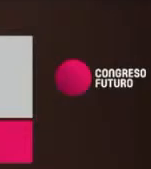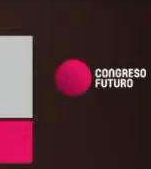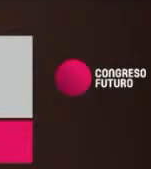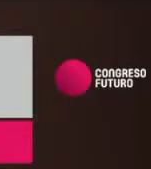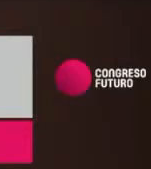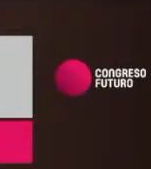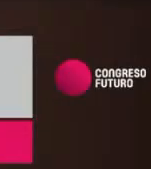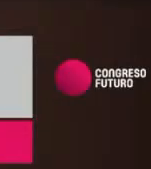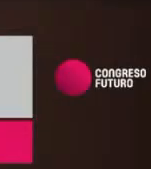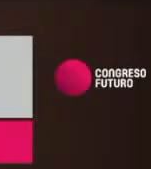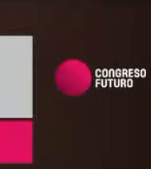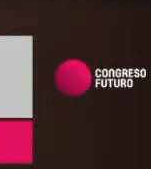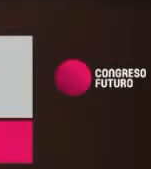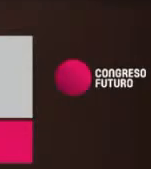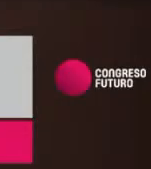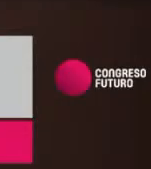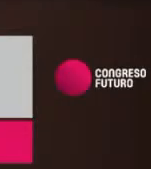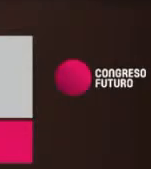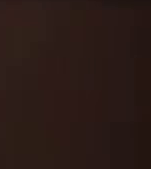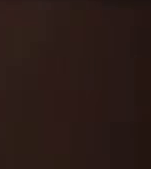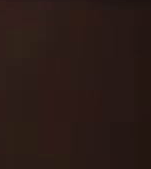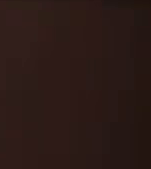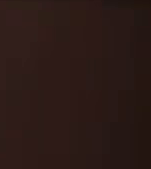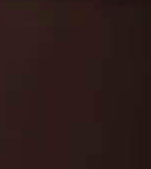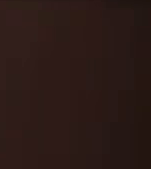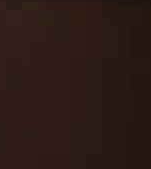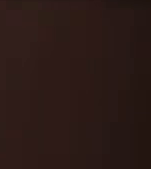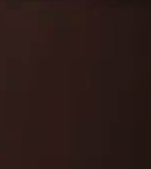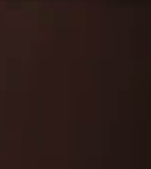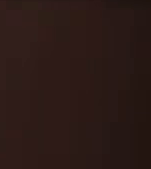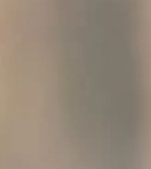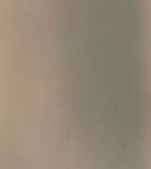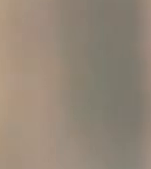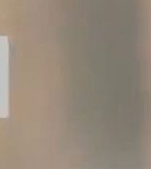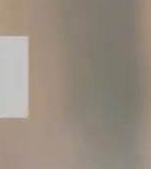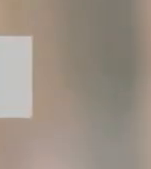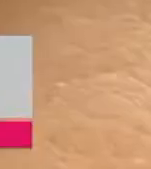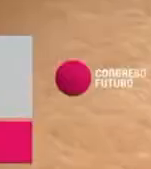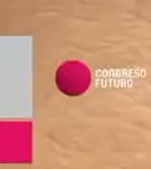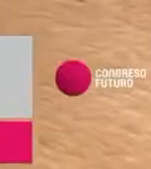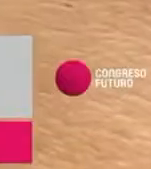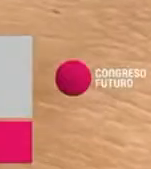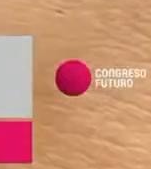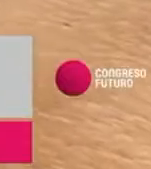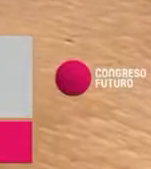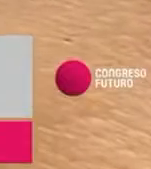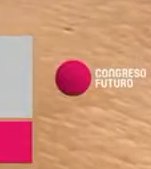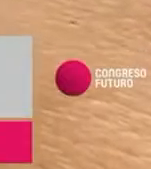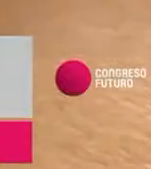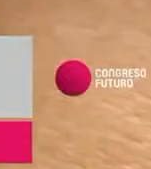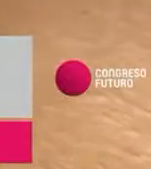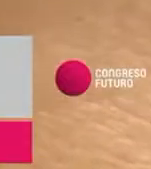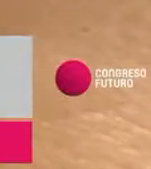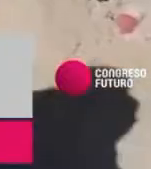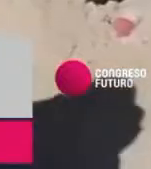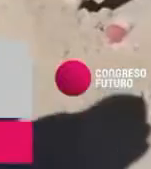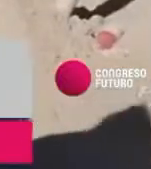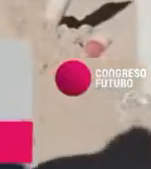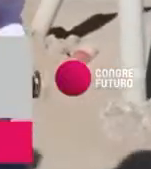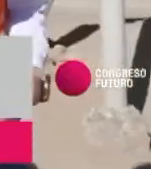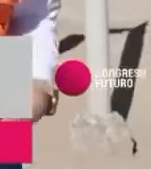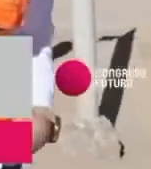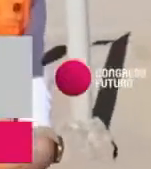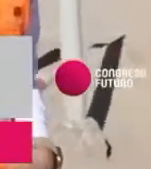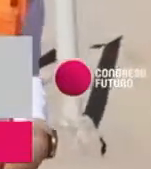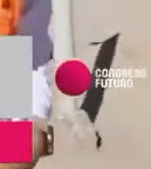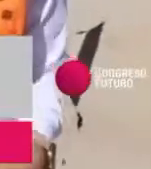regulando y creo que es materia de la discusión parlamentaria del próximo año. Porque en Chile solo el 30% de los cargos directivos o de